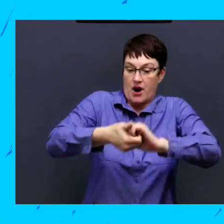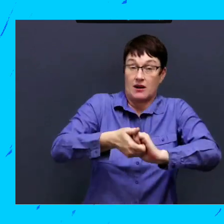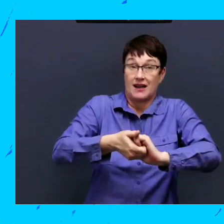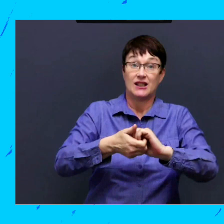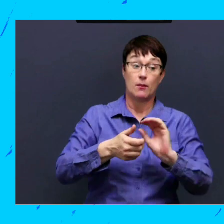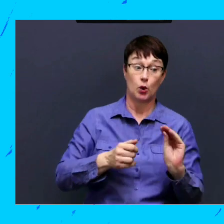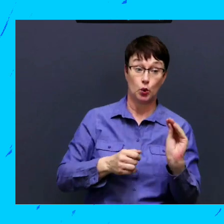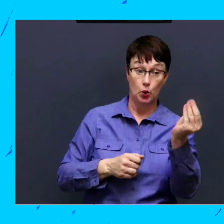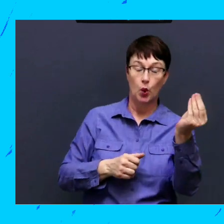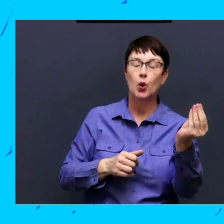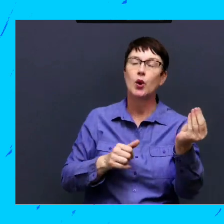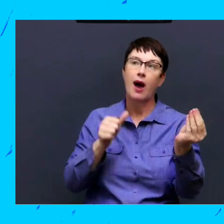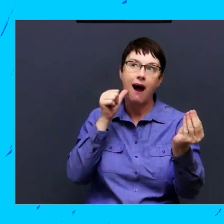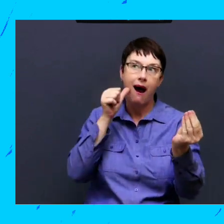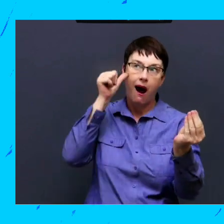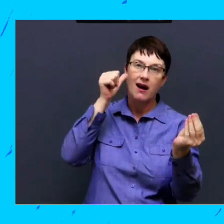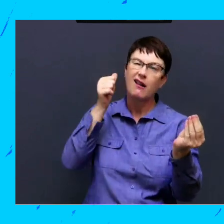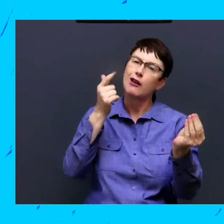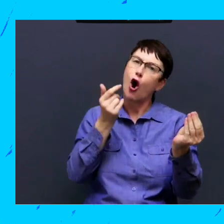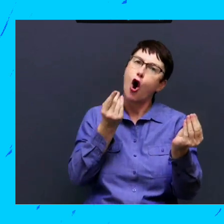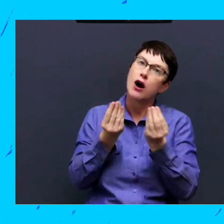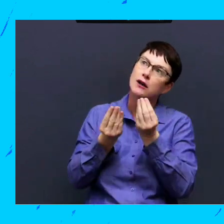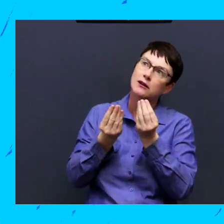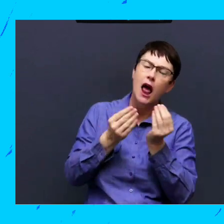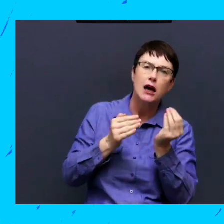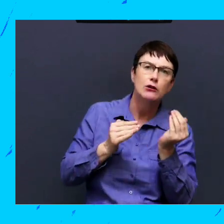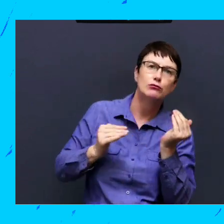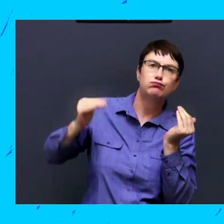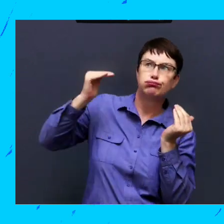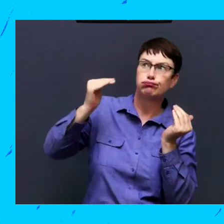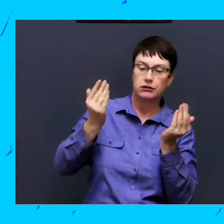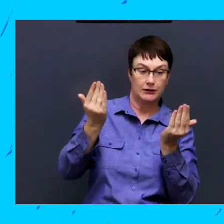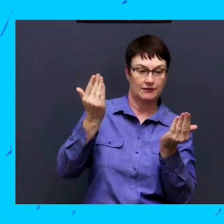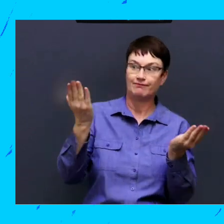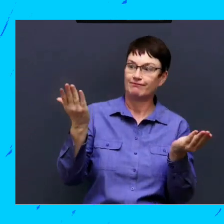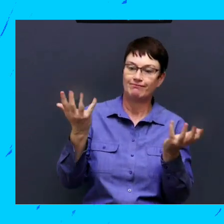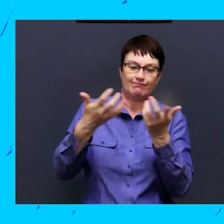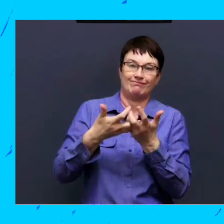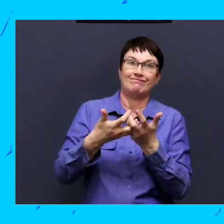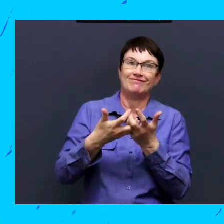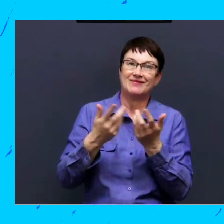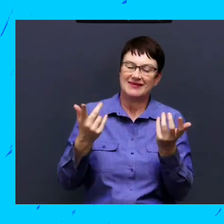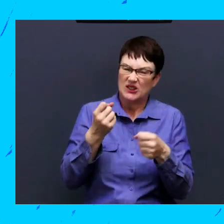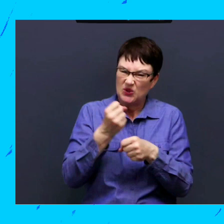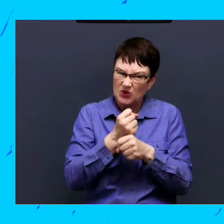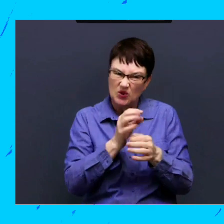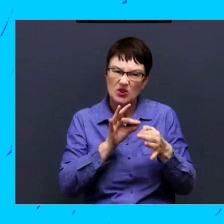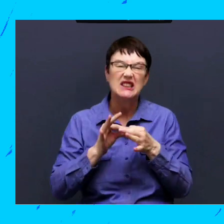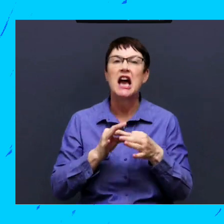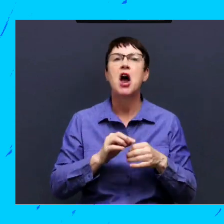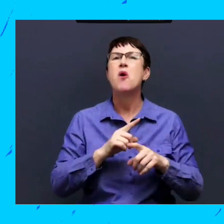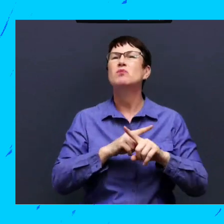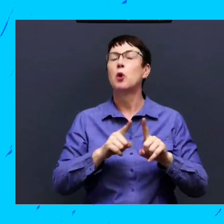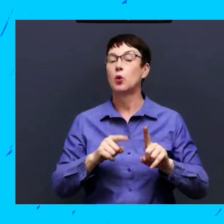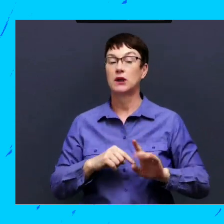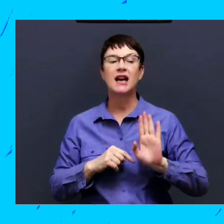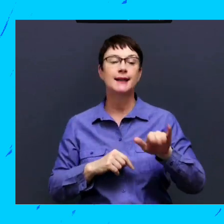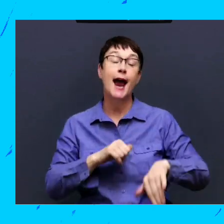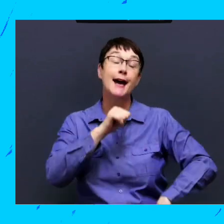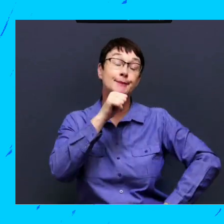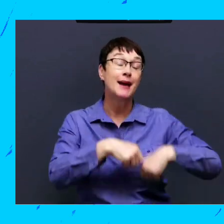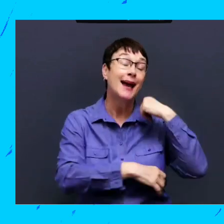partes trabajan juntos para alcanzar objetivos comunes. Y no queremos solamente dar a los